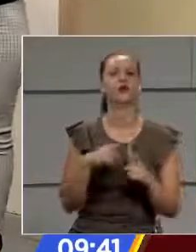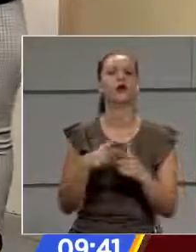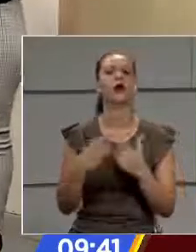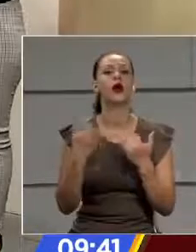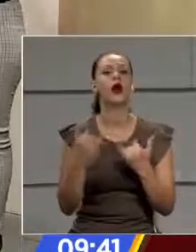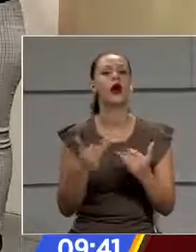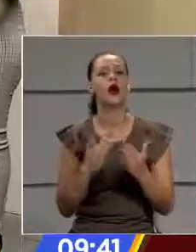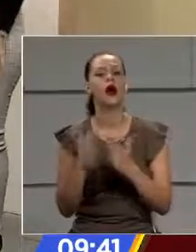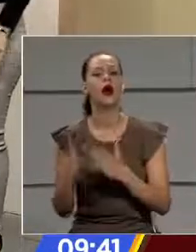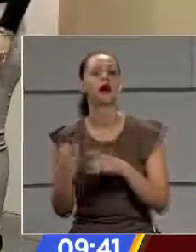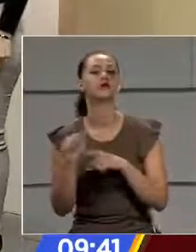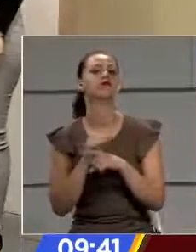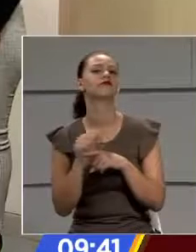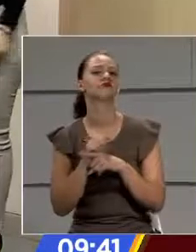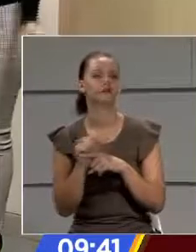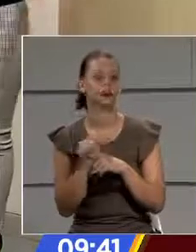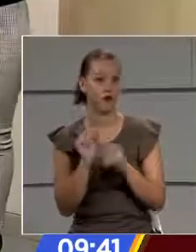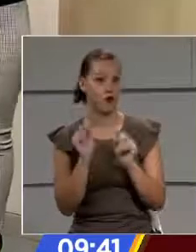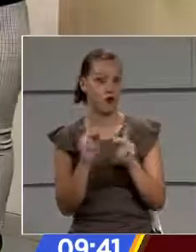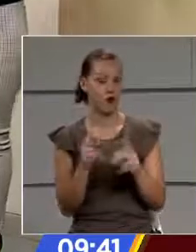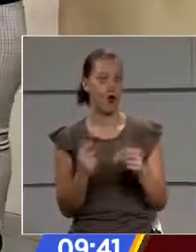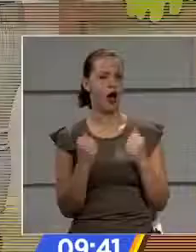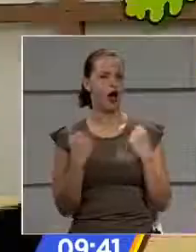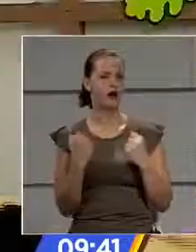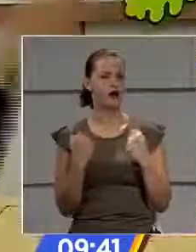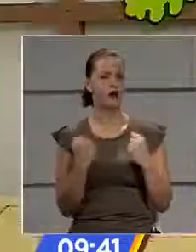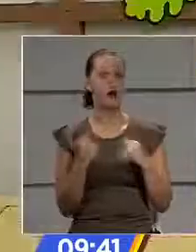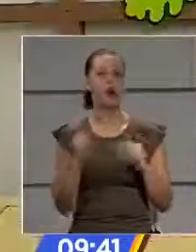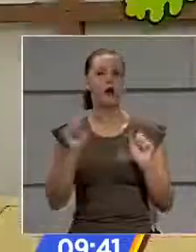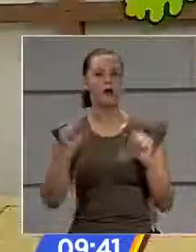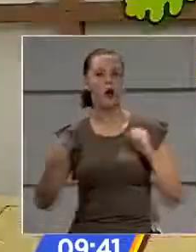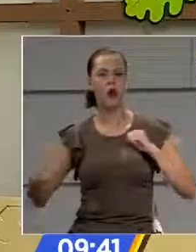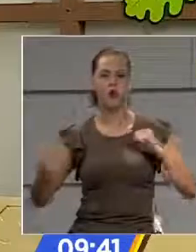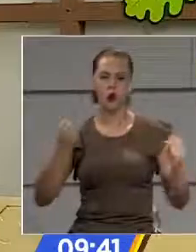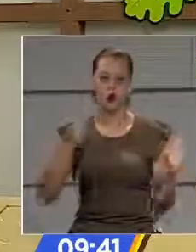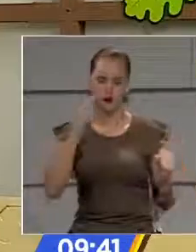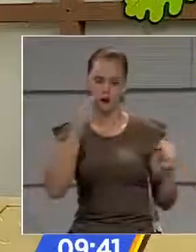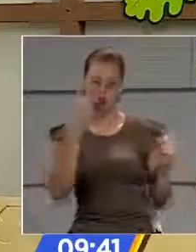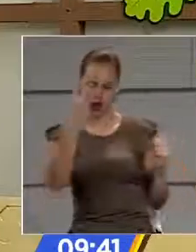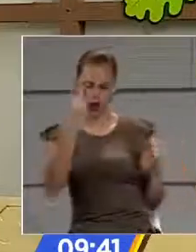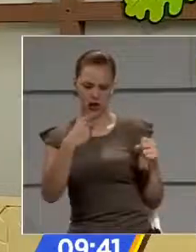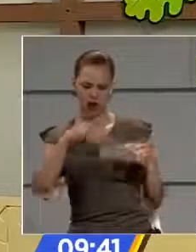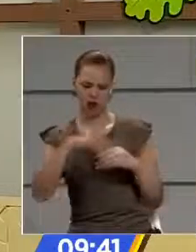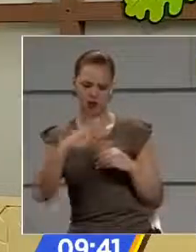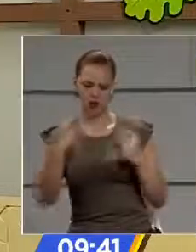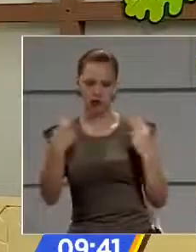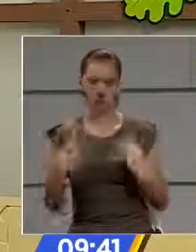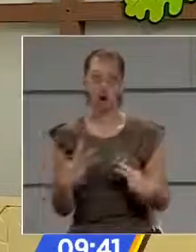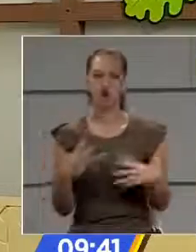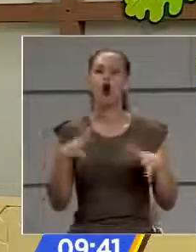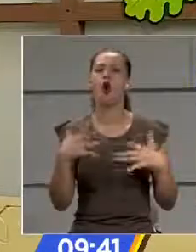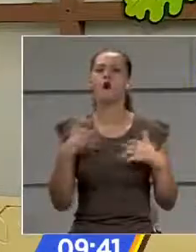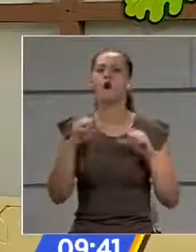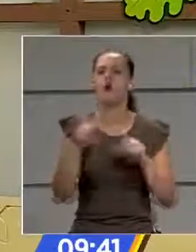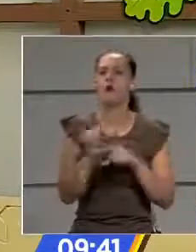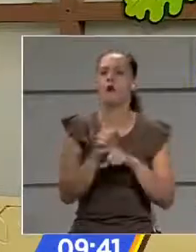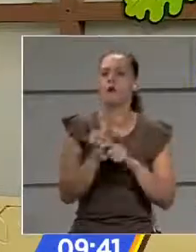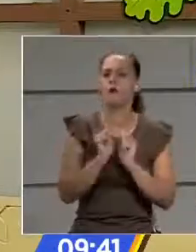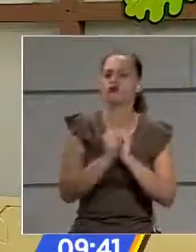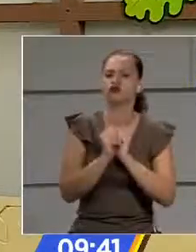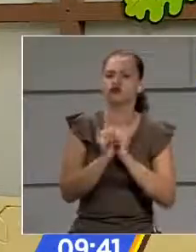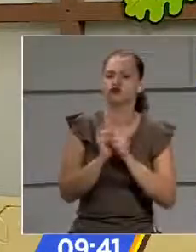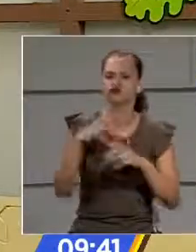vamos a ejercitarlos, Caro, ¿de acuerdo? Porque como podemos mover y ver y muchas cosas que están externas en nuestro cuerpo, ahora, ¿cómo podemos ejercitar lo que